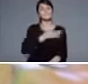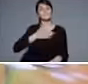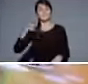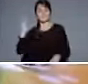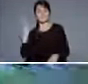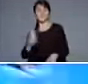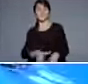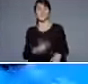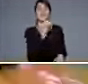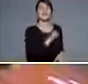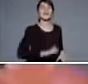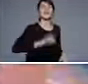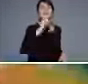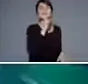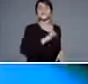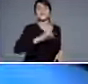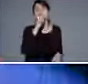viene a cantar.